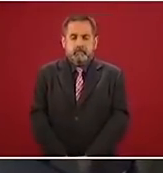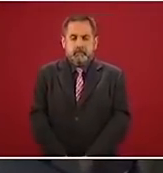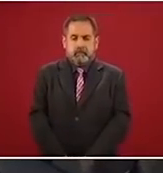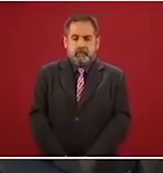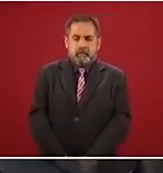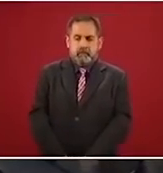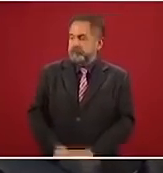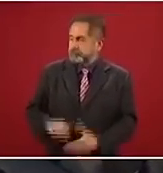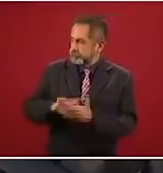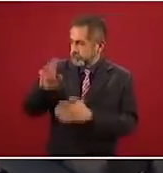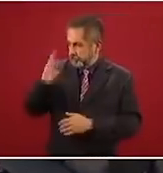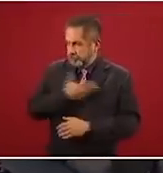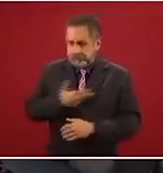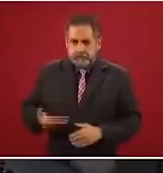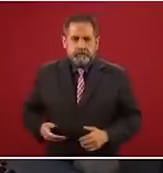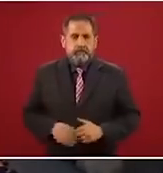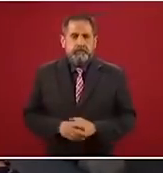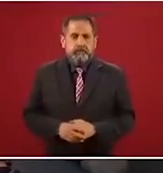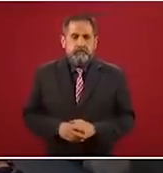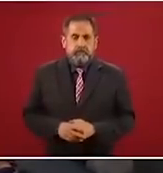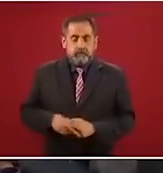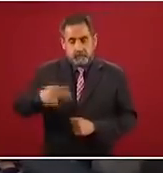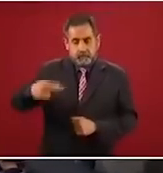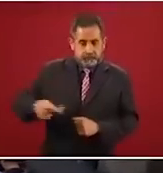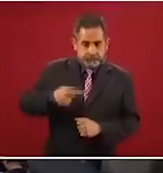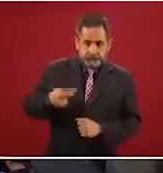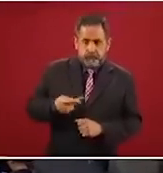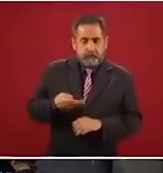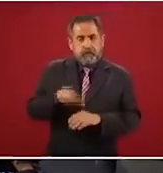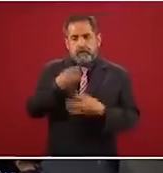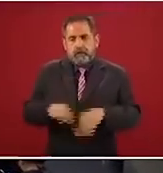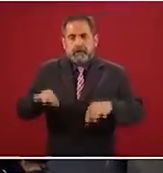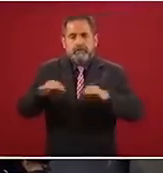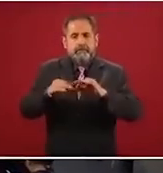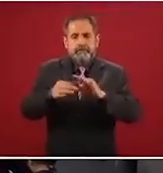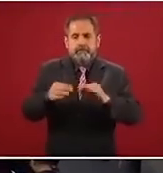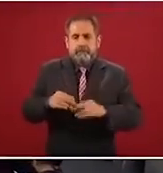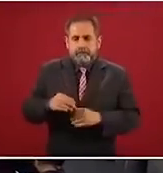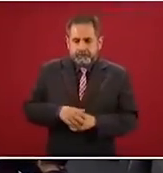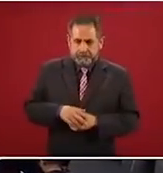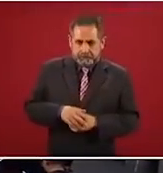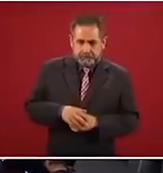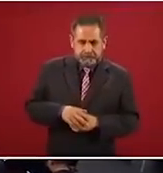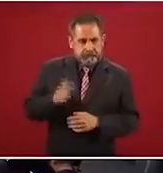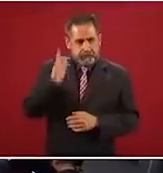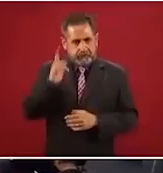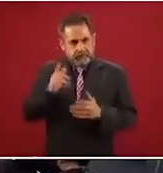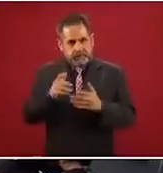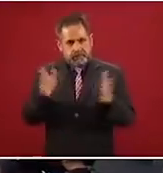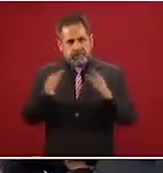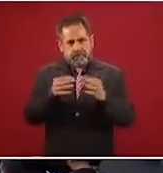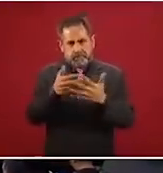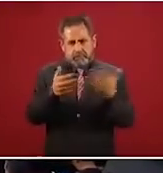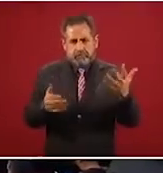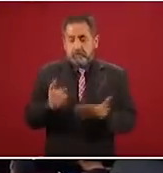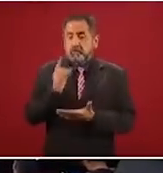Sí, gracias, señor presidente. Es una pregunta muy, muy importante, y en la amplitud que la menciona, no solo